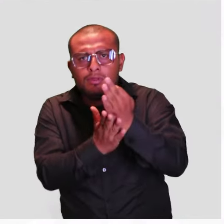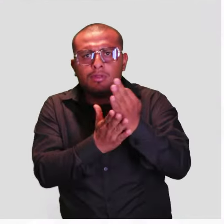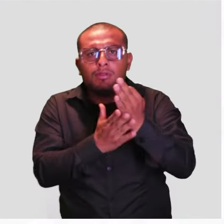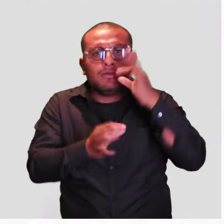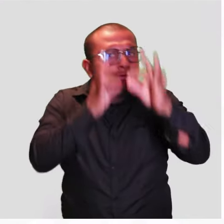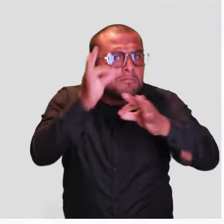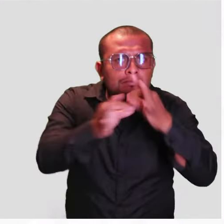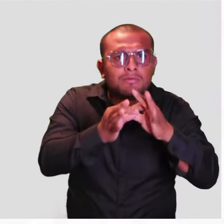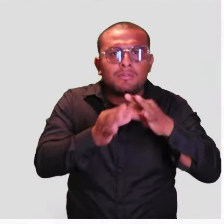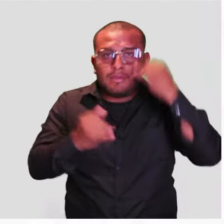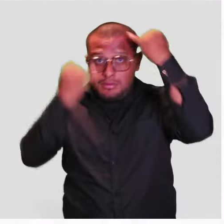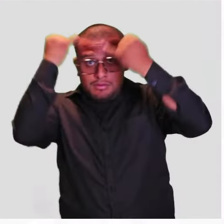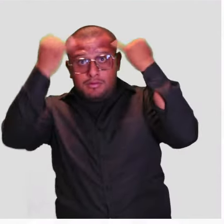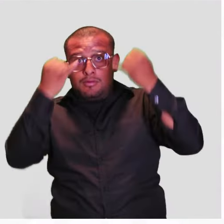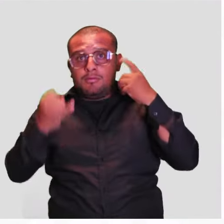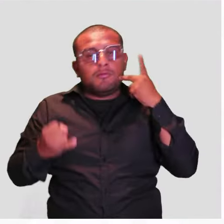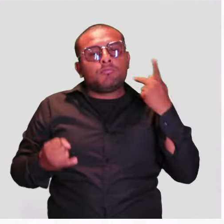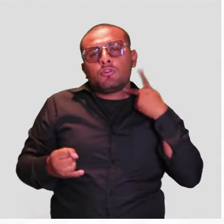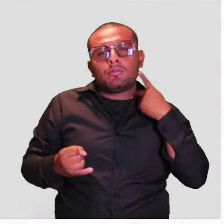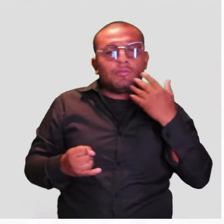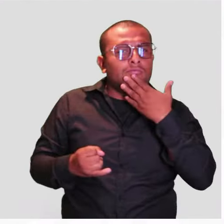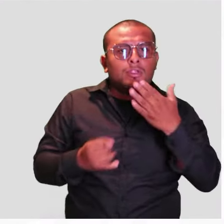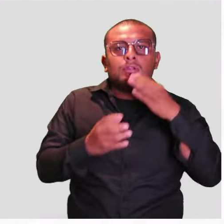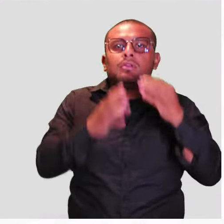Por favor, los invito a que salgan a votar.